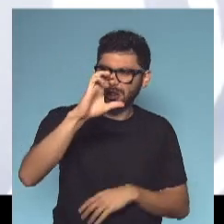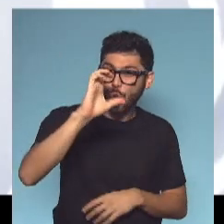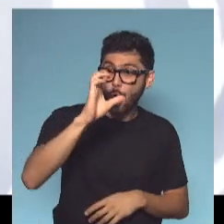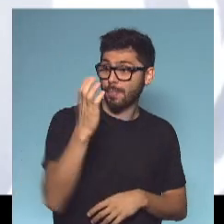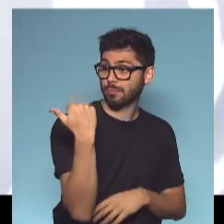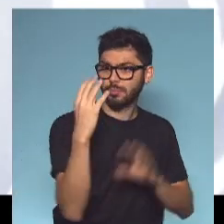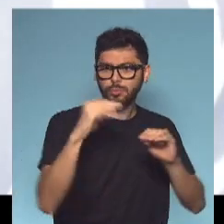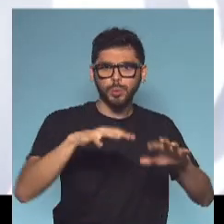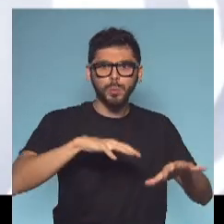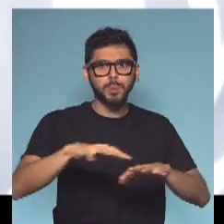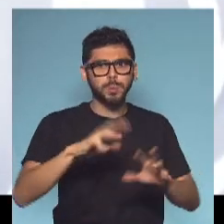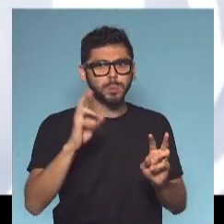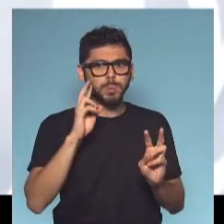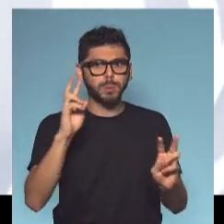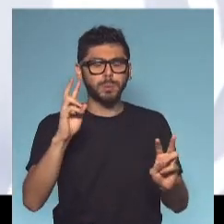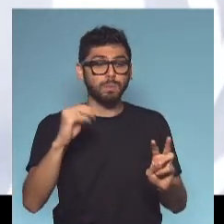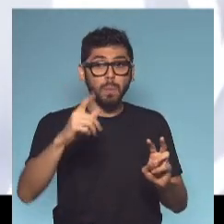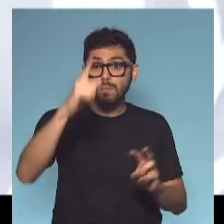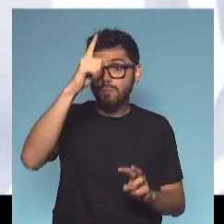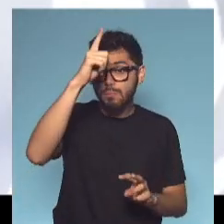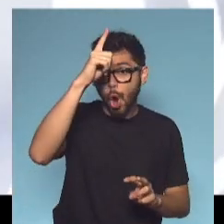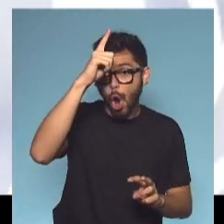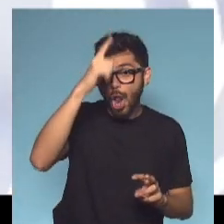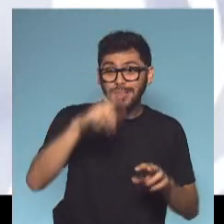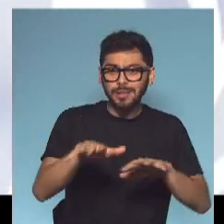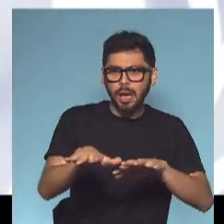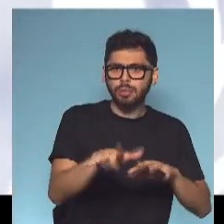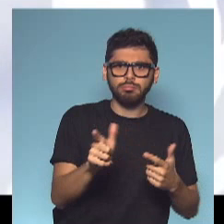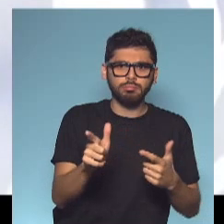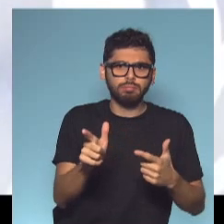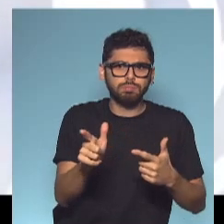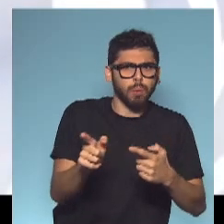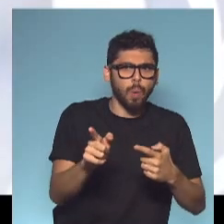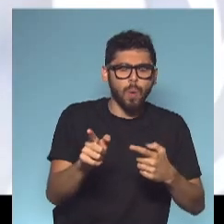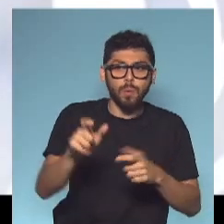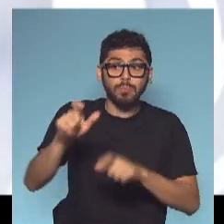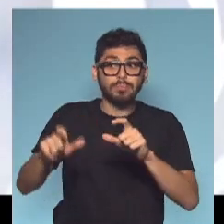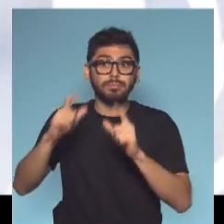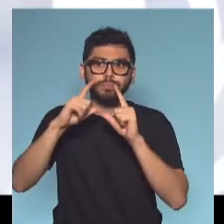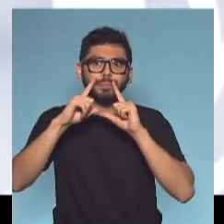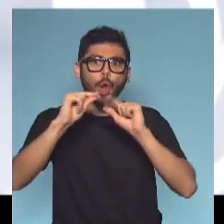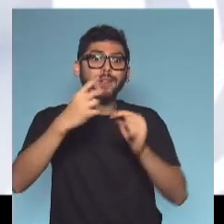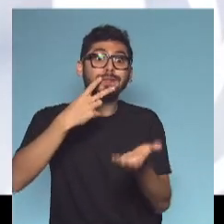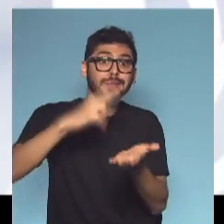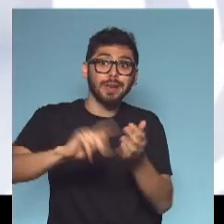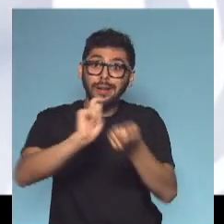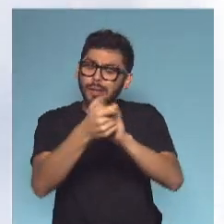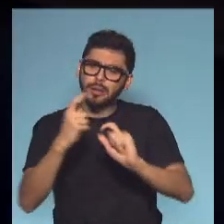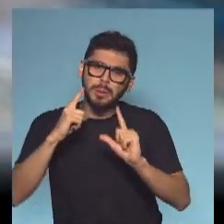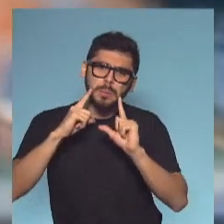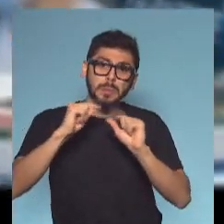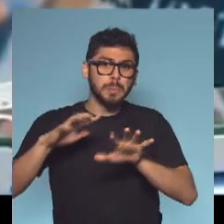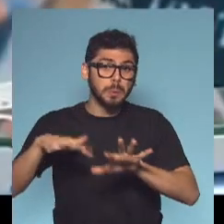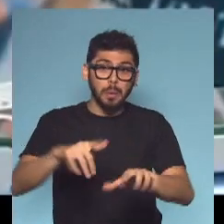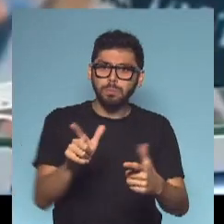noche, cuando la policía abrió fuego contra los manifestantes que protestaban contra la reforma tributaria, matando e hiriendo a varias